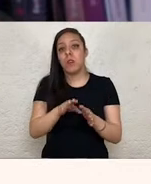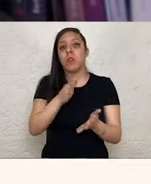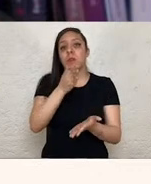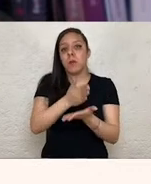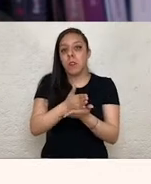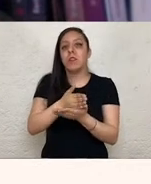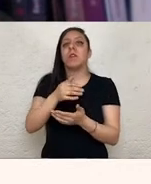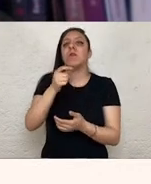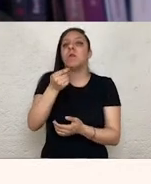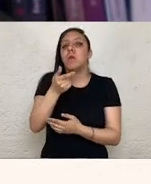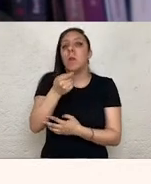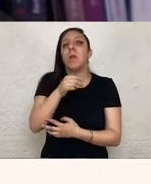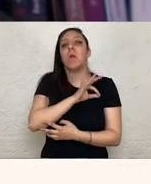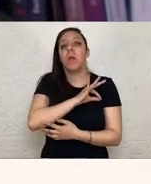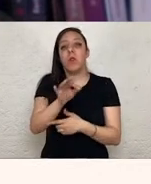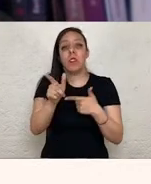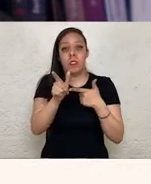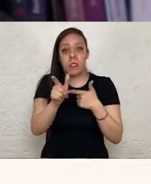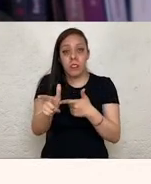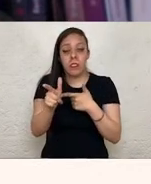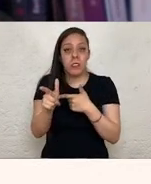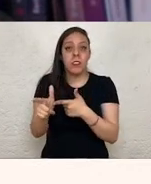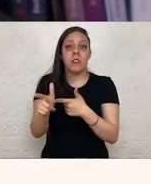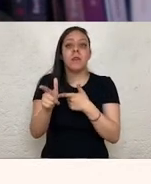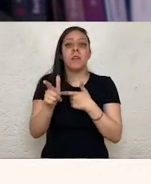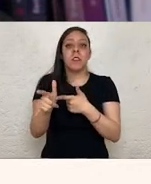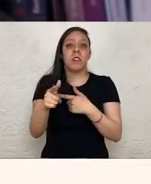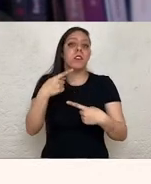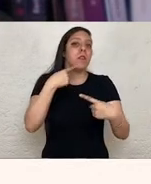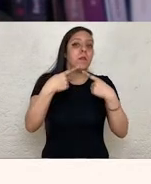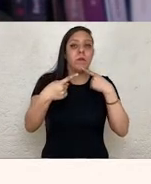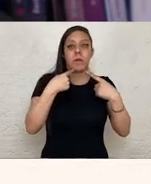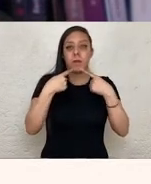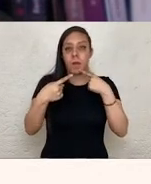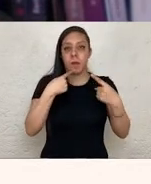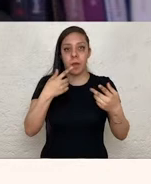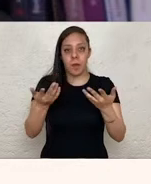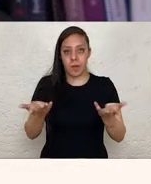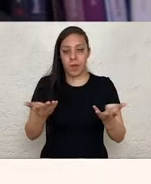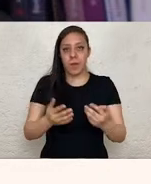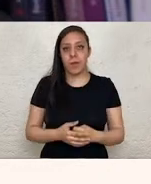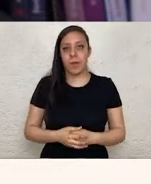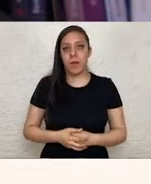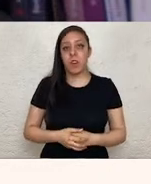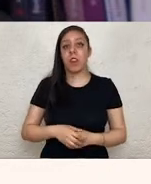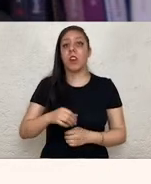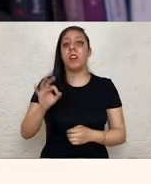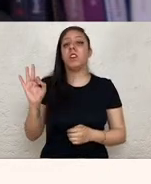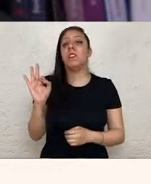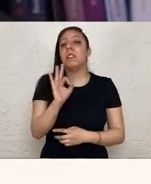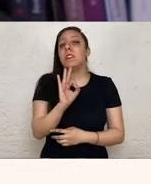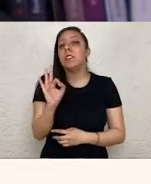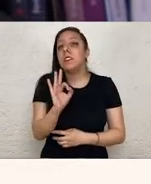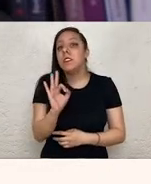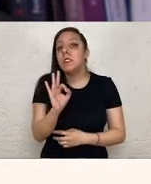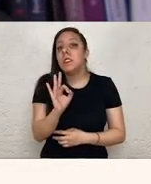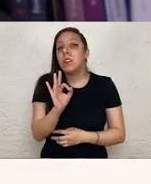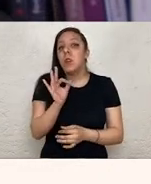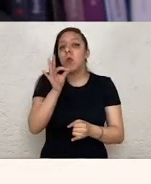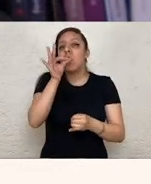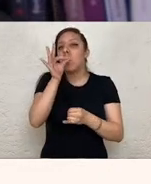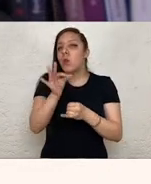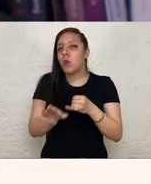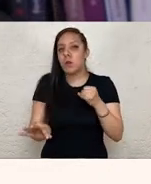parar un poquito para que sigamos con la discusión. Quizá